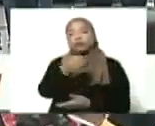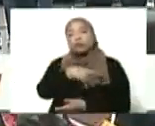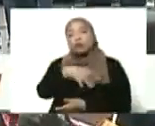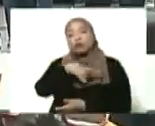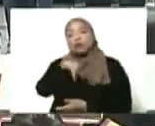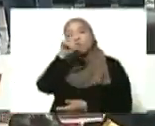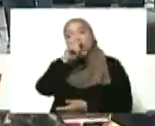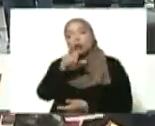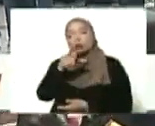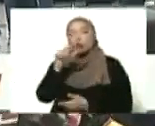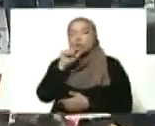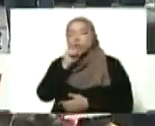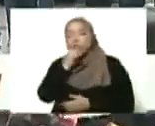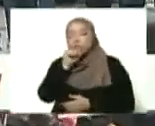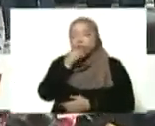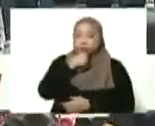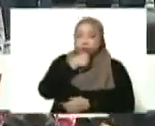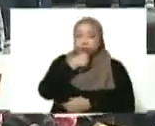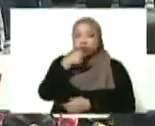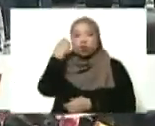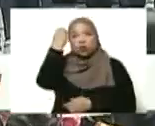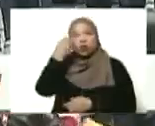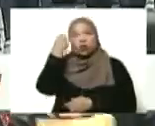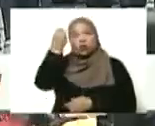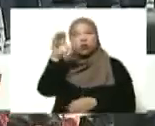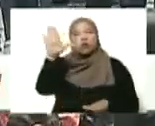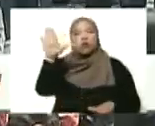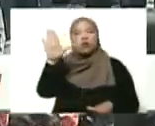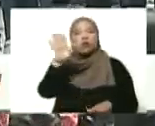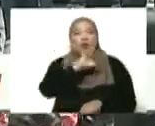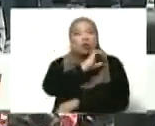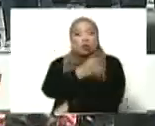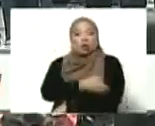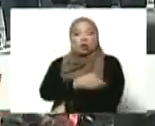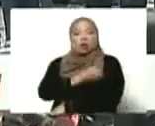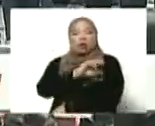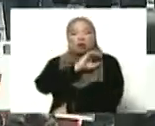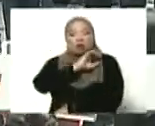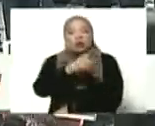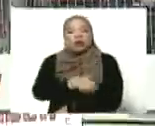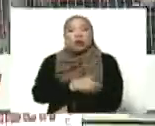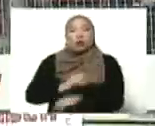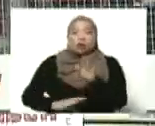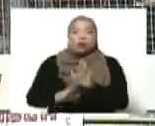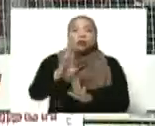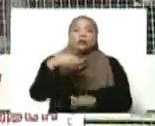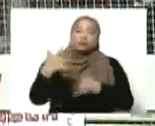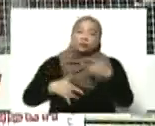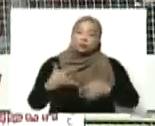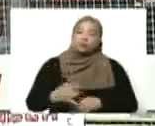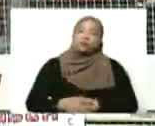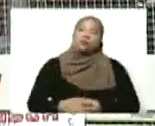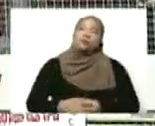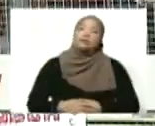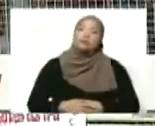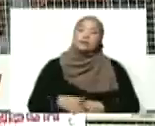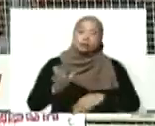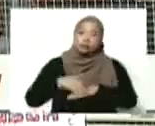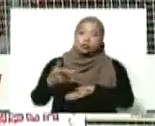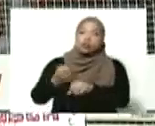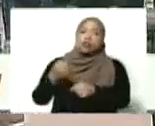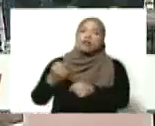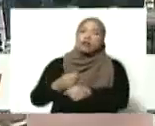años, y el solo hecho de pensar en ese juramento le da energía y le da fuerza para seguir adelante. Porque es un compromiso de